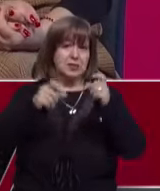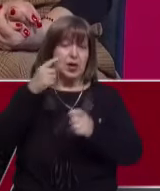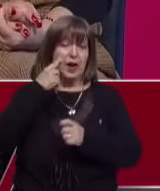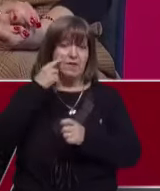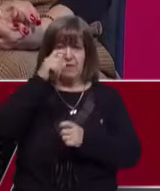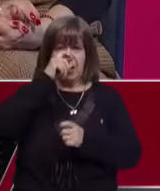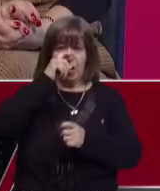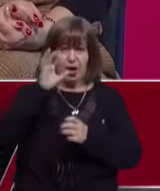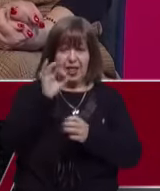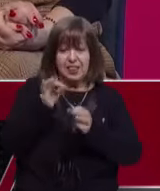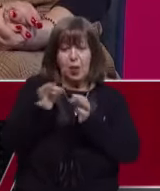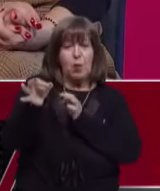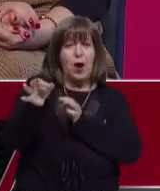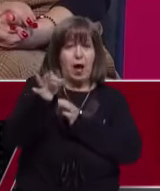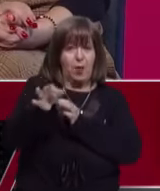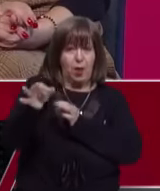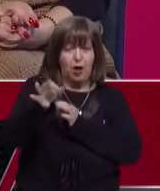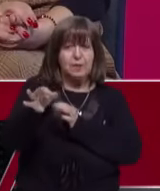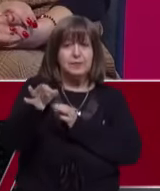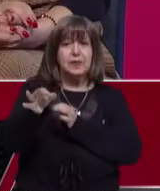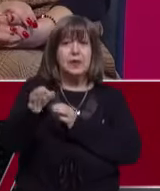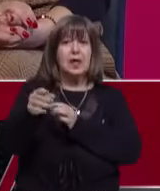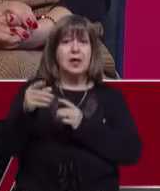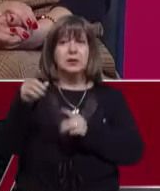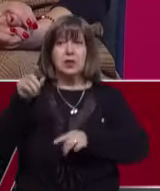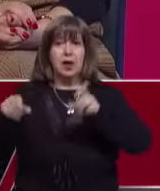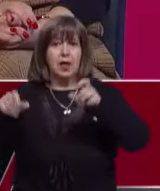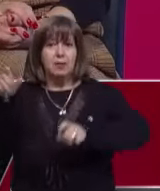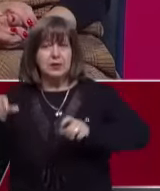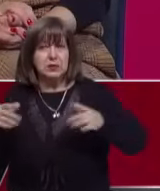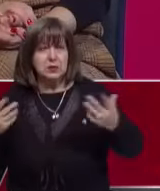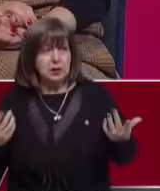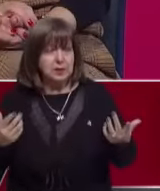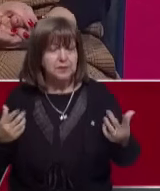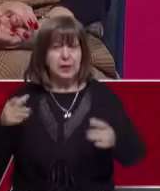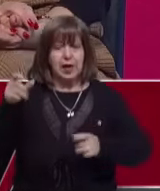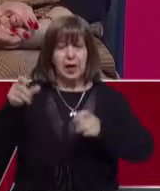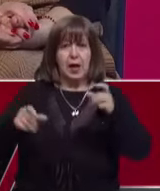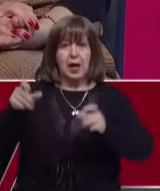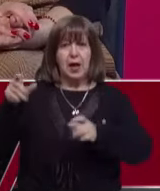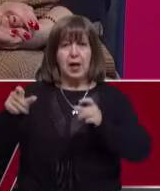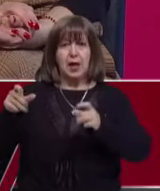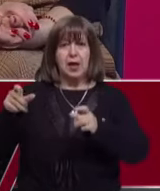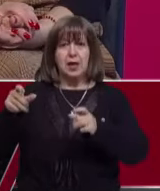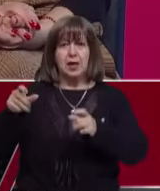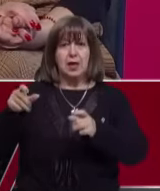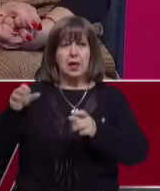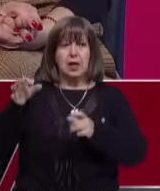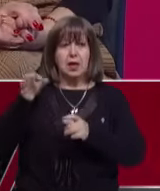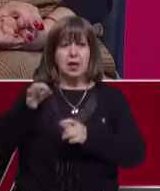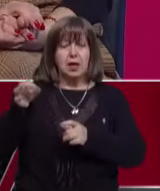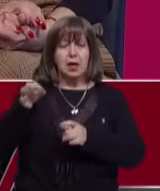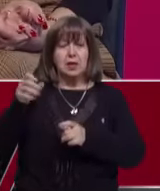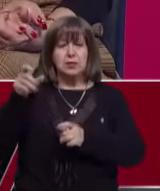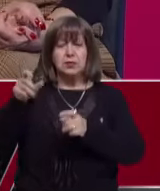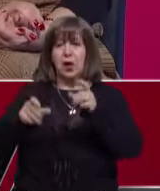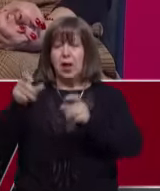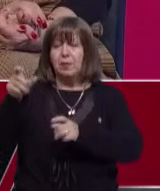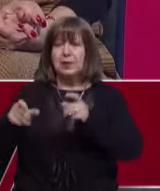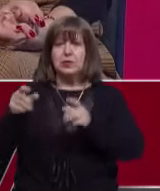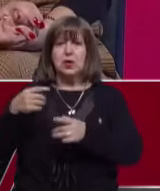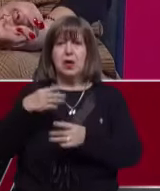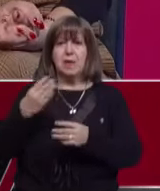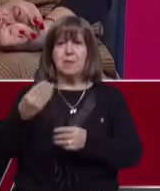cual la gente le Tenía mucho miedo a la policía un comisario que los obligaba a andar con remeras blancas a la noche si no los detenía los hacía pasar un día en la